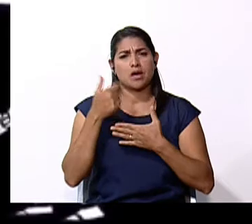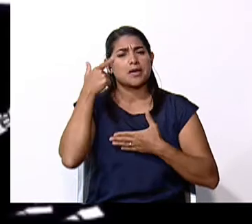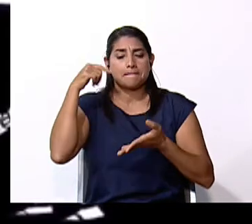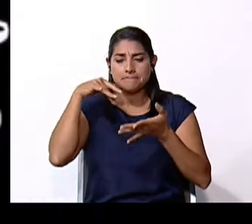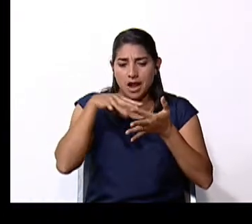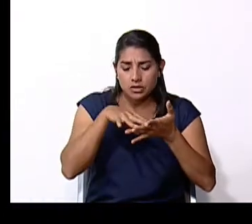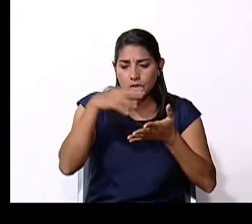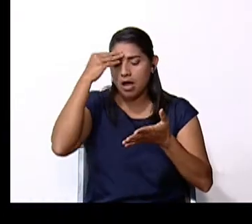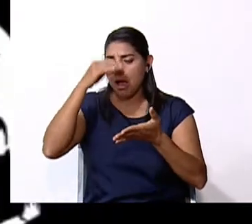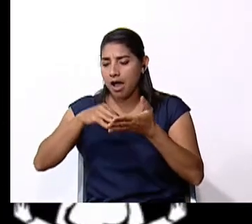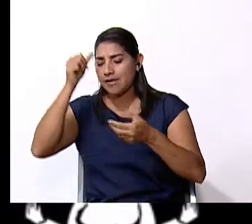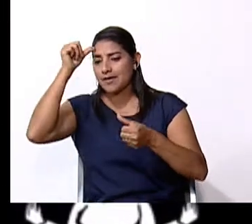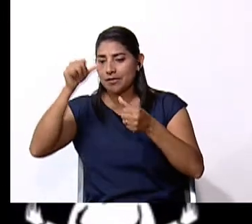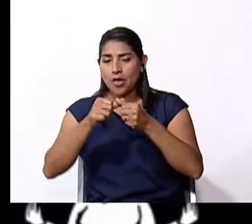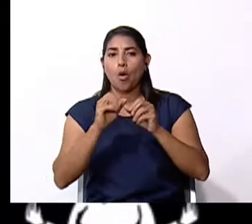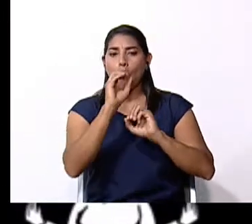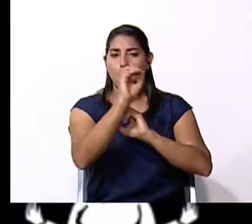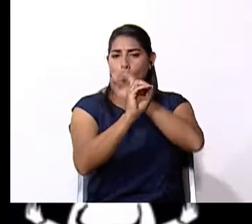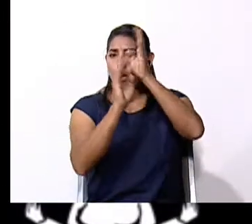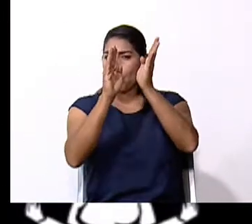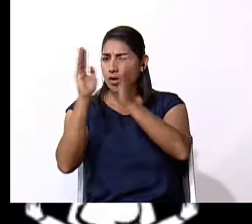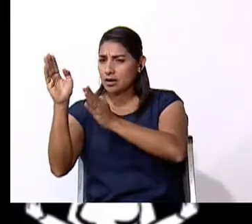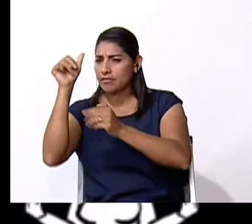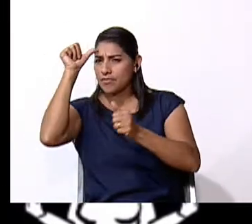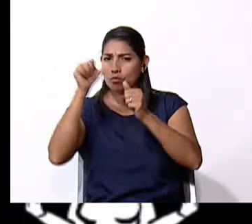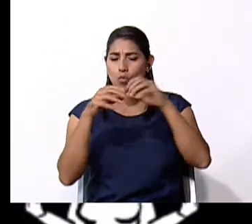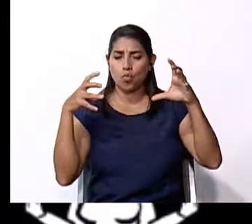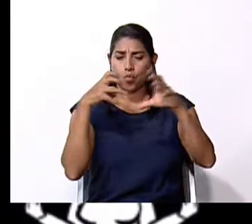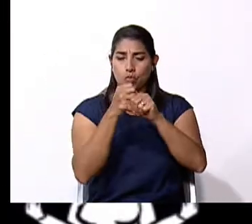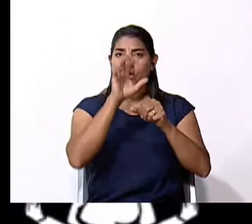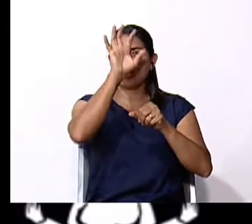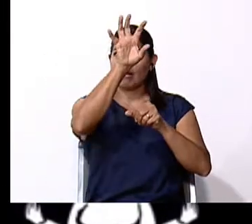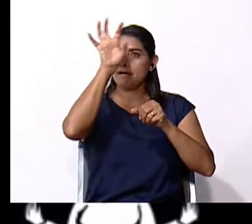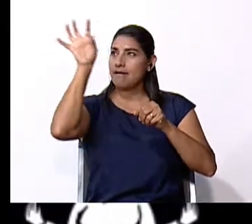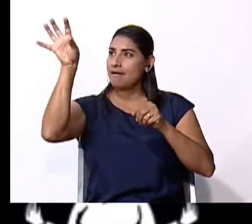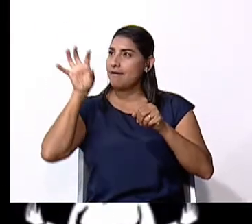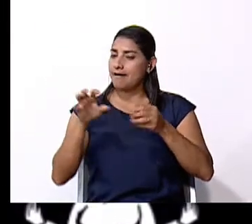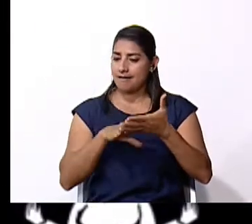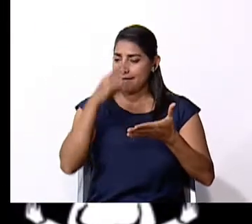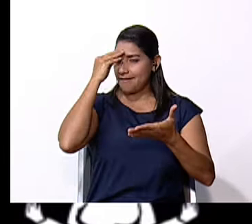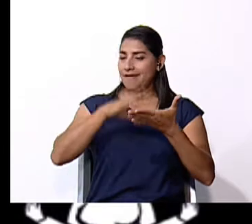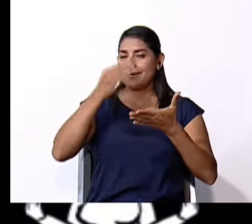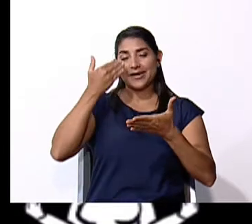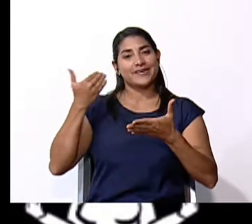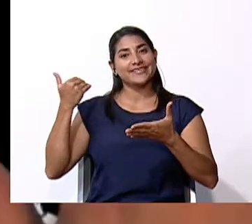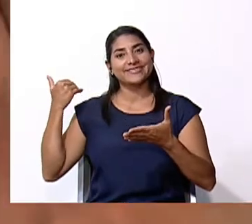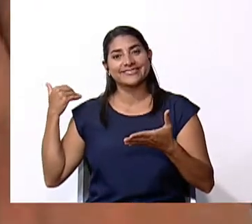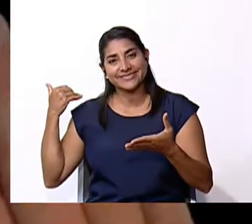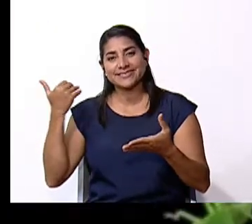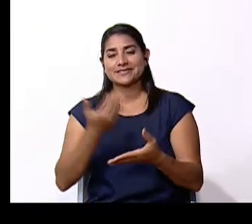estudiar. Además, organiza, repasa y fija los conocimientos adquiridos.